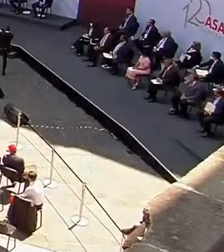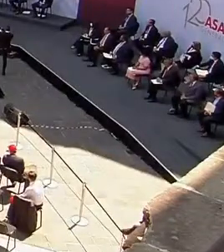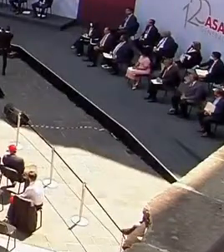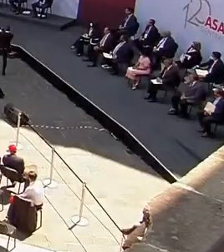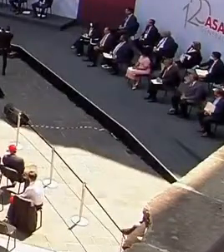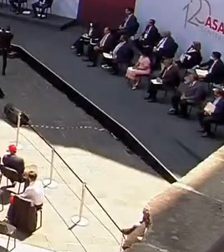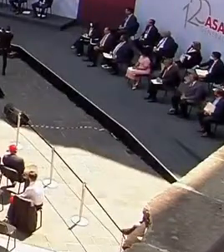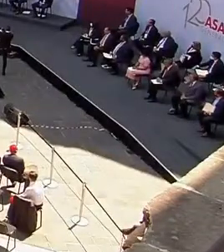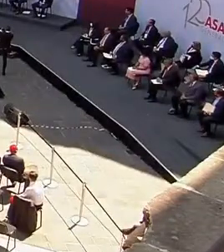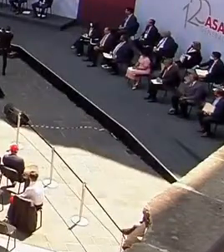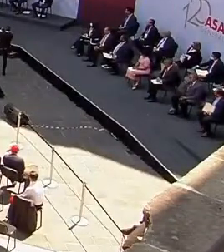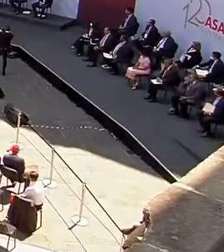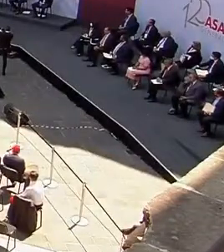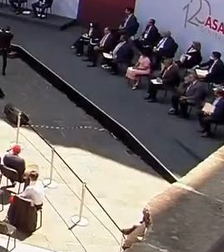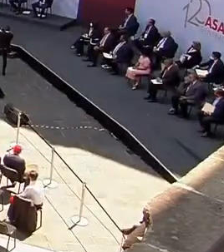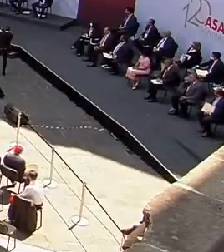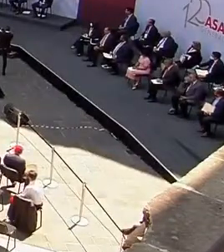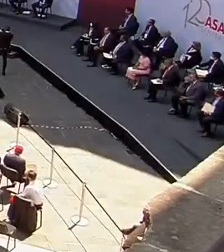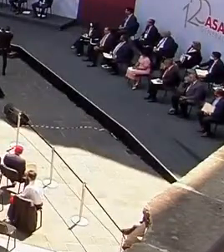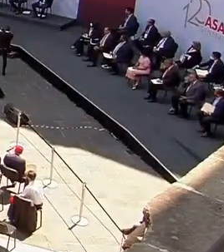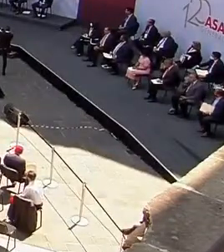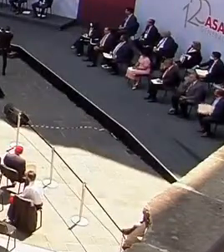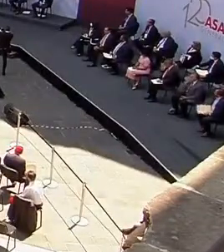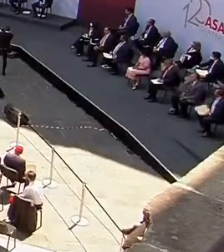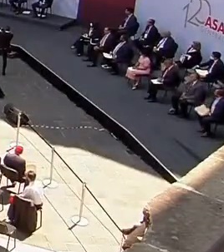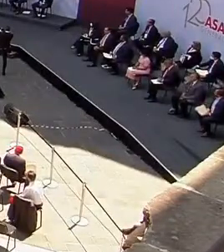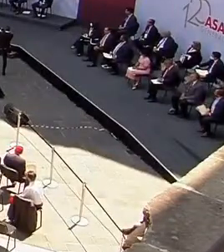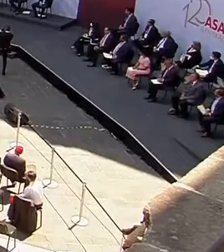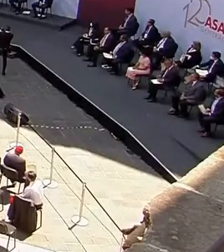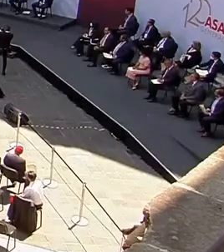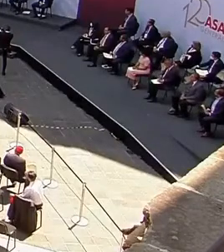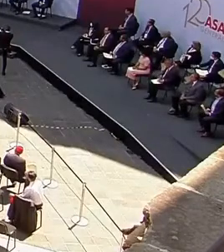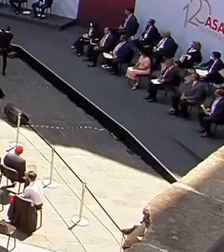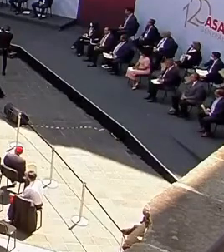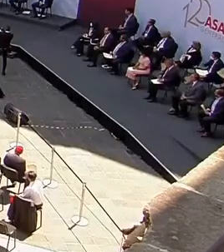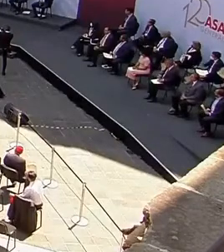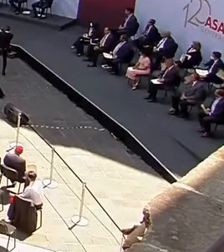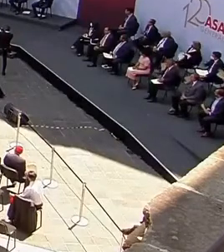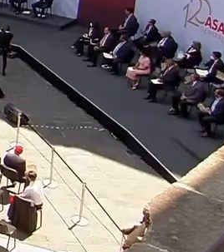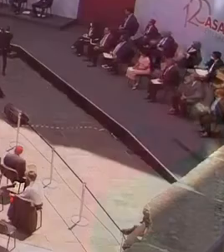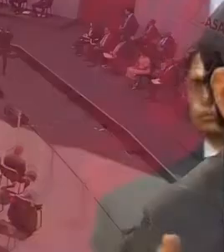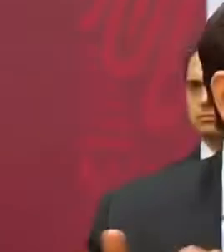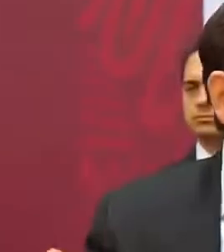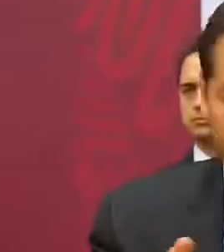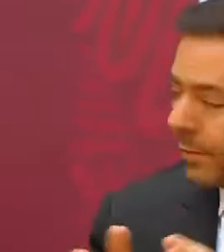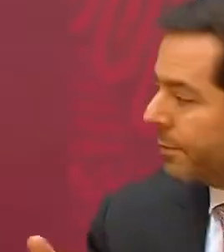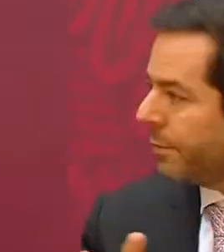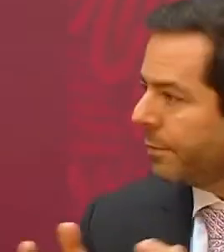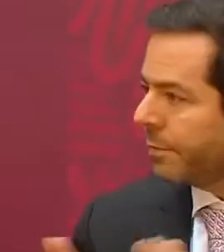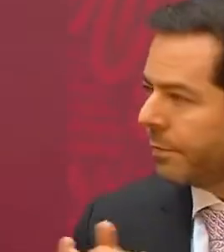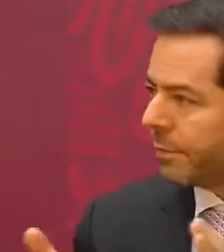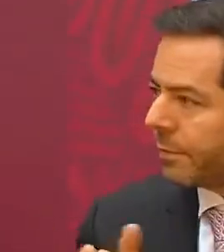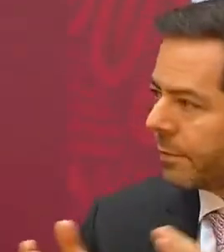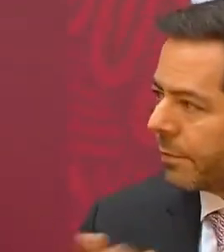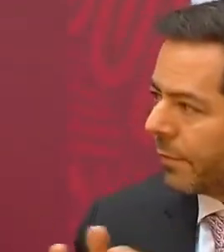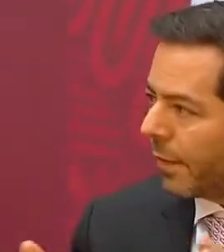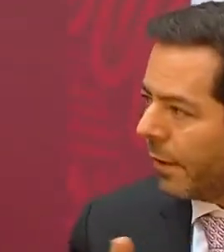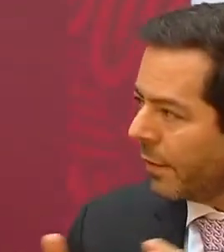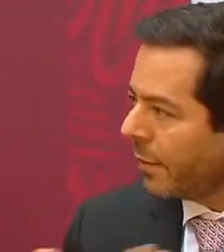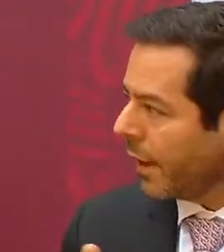José Héctor Tejada Shar, Presidente de la Confederación de Cámaras Nacionales de Comercio de Servicios y Turismo.